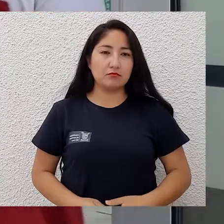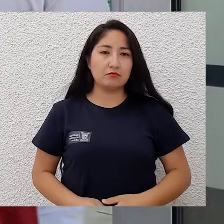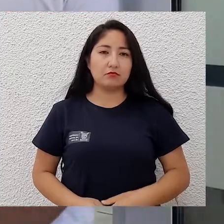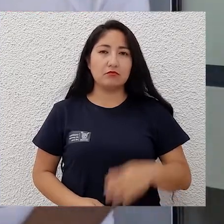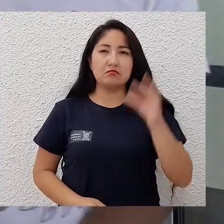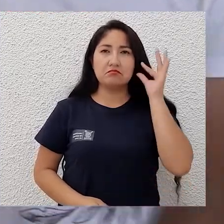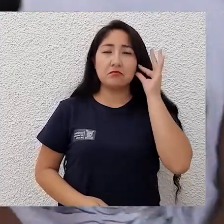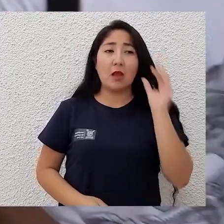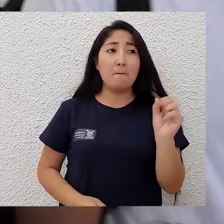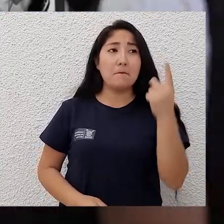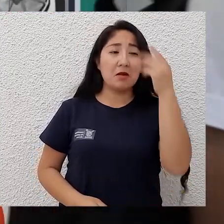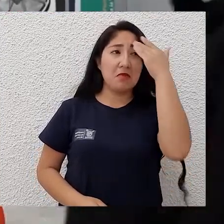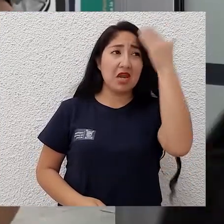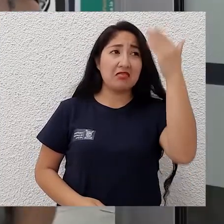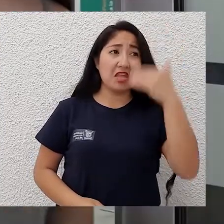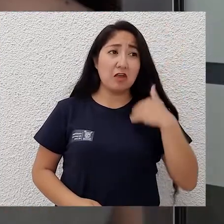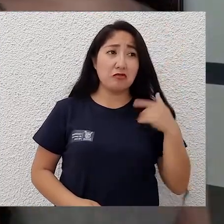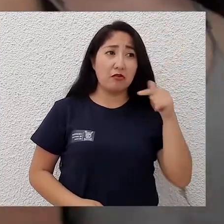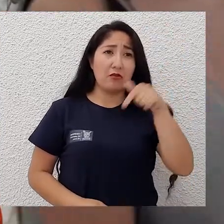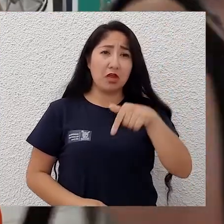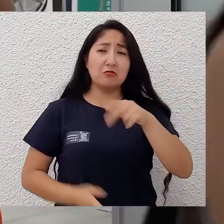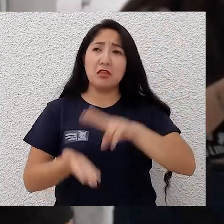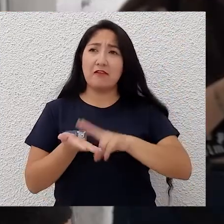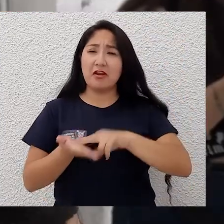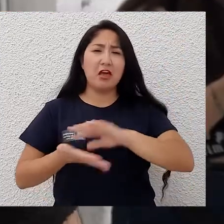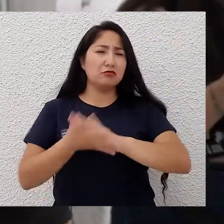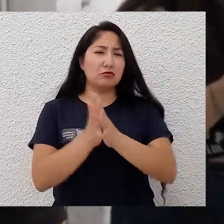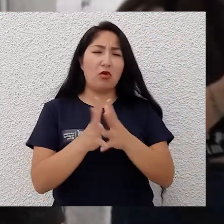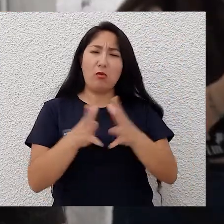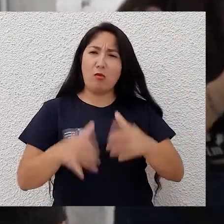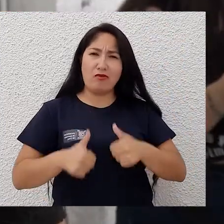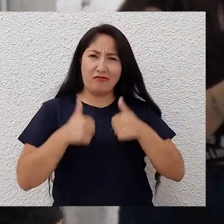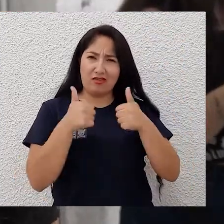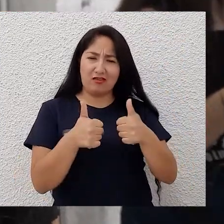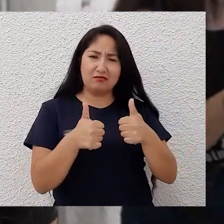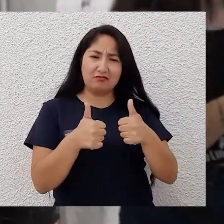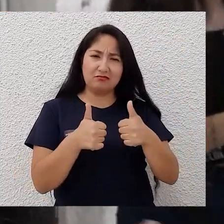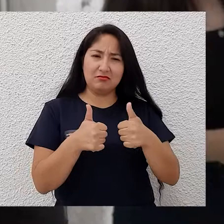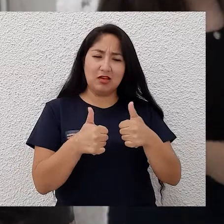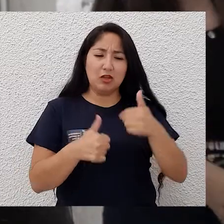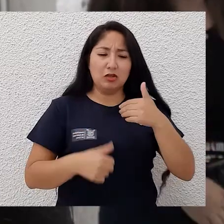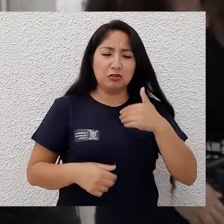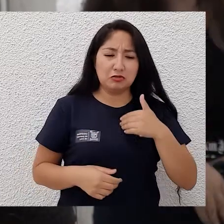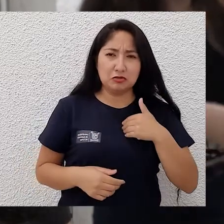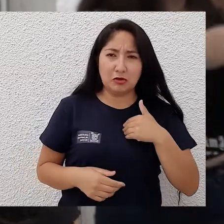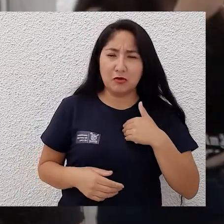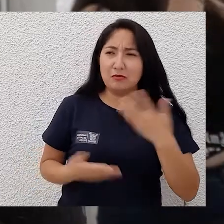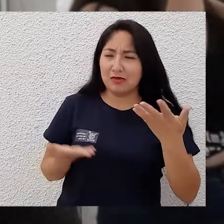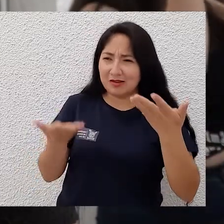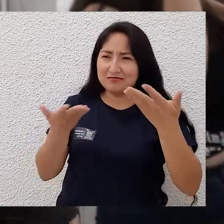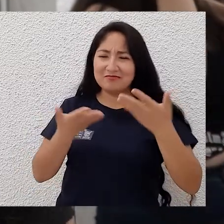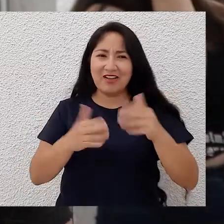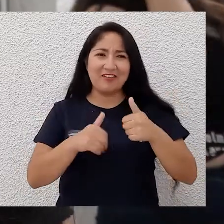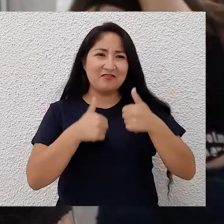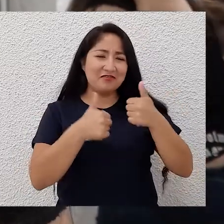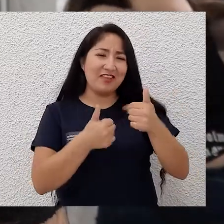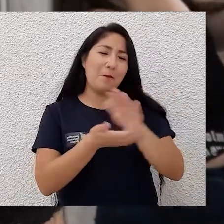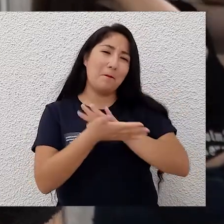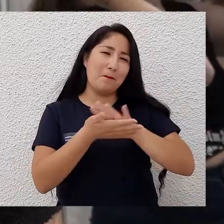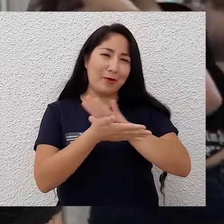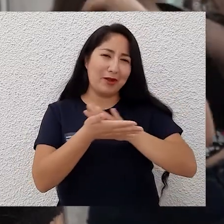Bueno, o sea, es el primer día que vengo y en realidad todo súper bien. Me han quedado súper bien, se ofrecieron